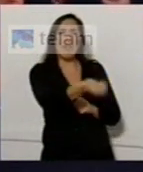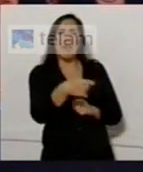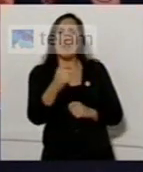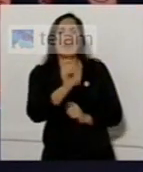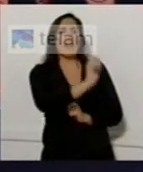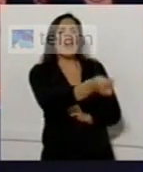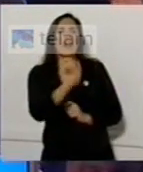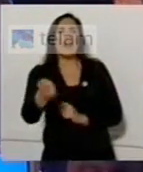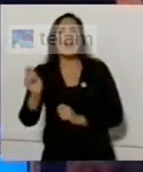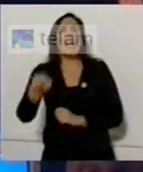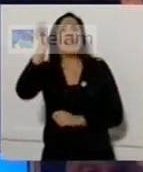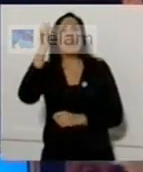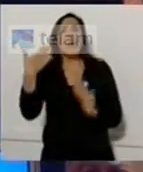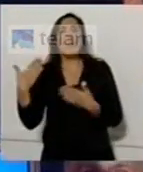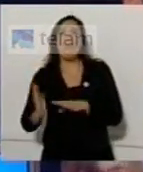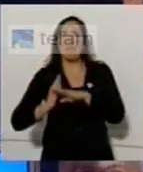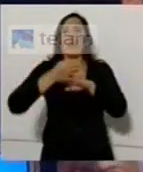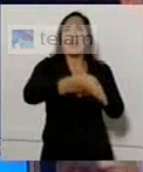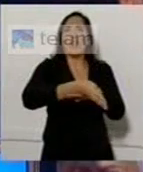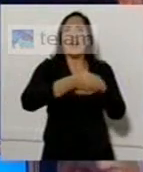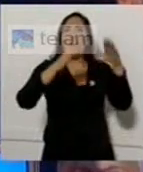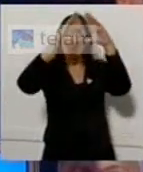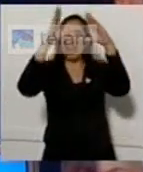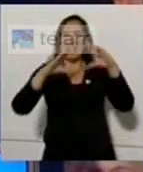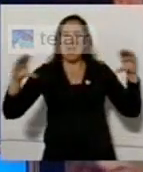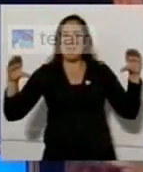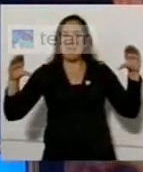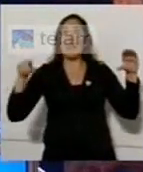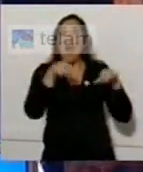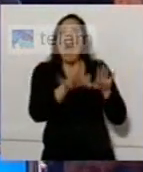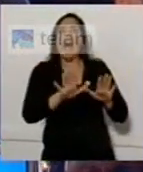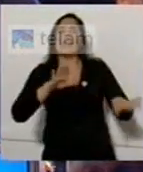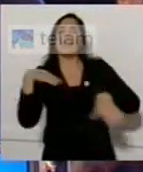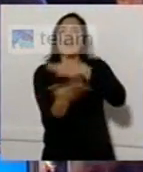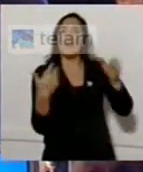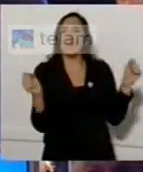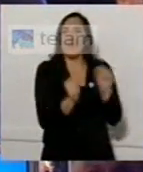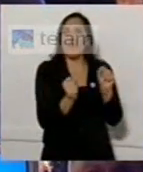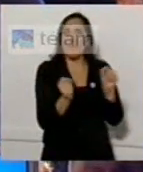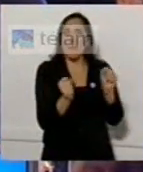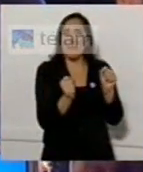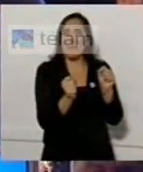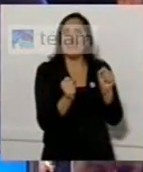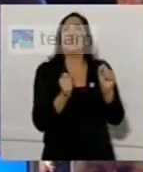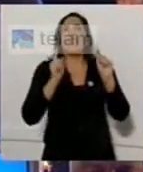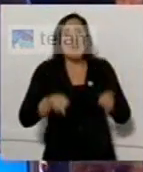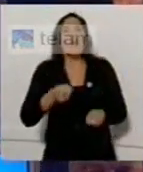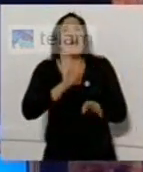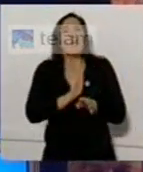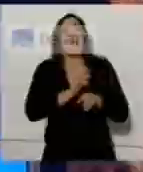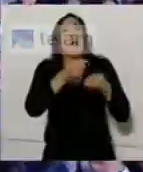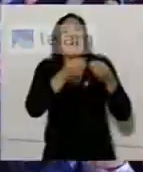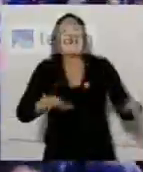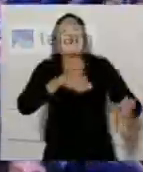podían ingresar al cabildo. Así se hizo la Revolución de Mayo y así se hicieron también los grandes